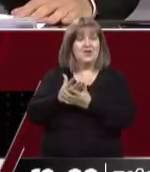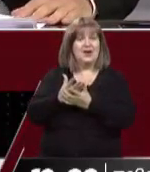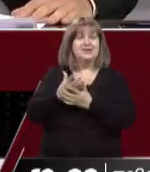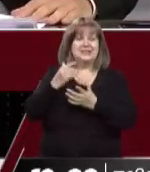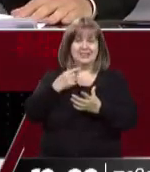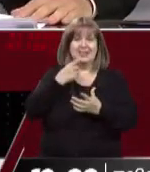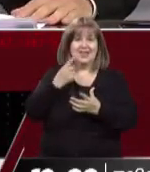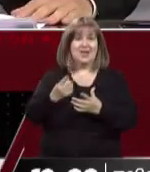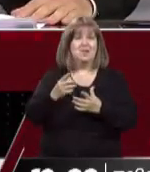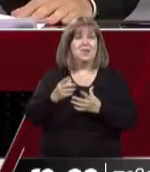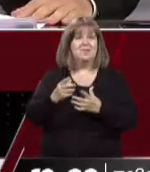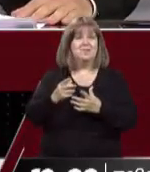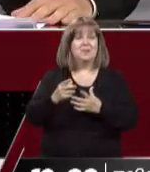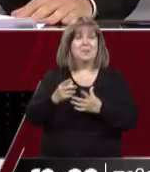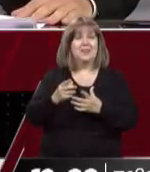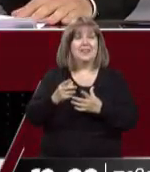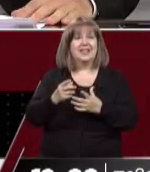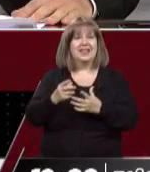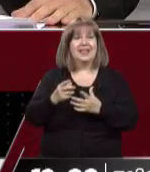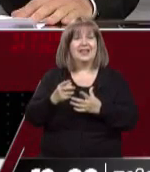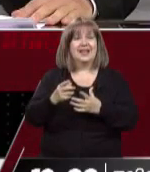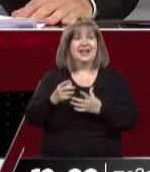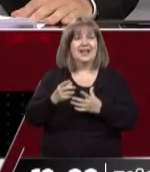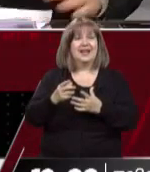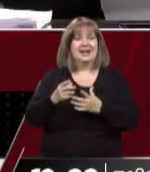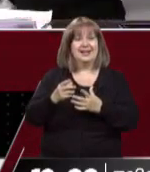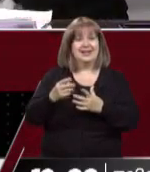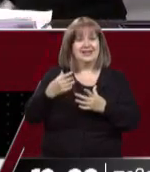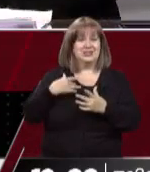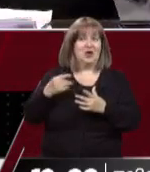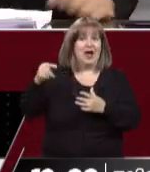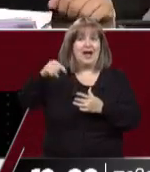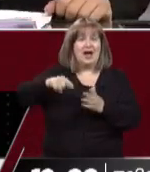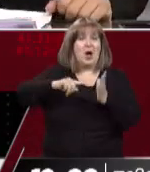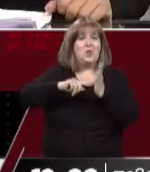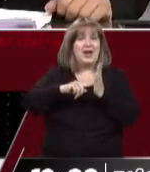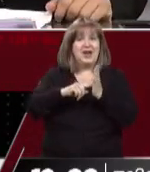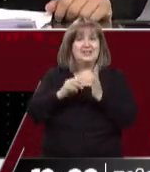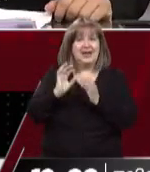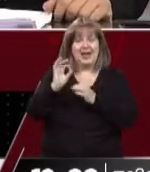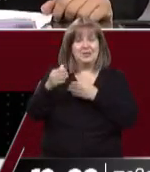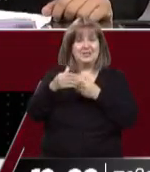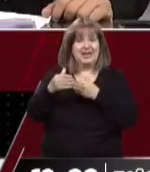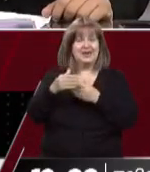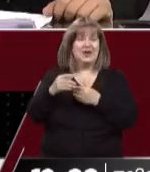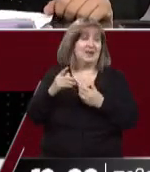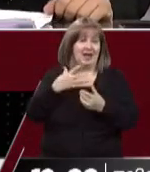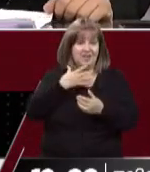hecho, sí. Bueno, de zapar en el Harlomo Rock acá, a venir acá con Chris.